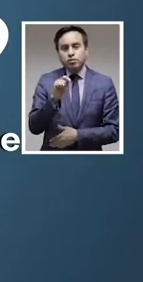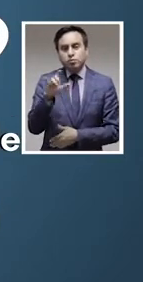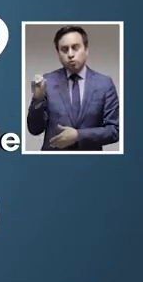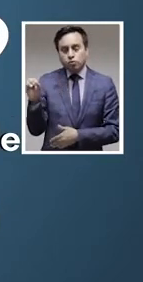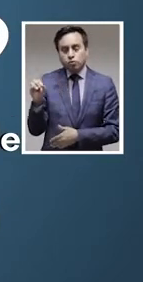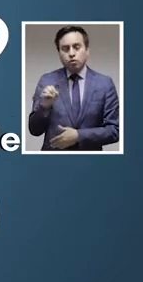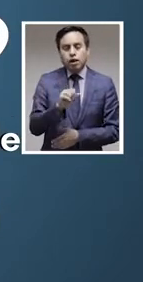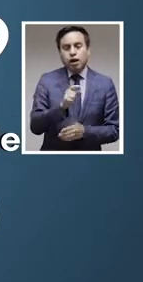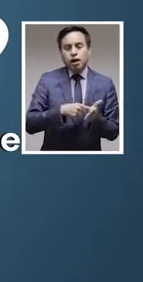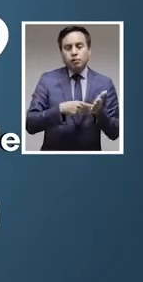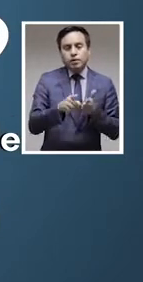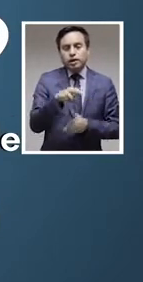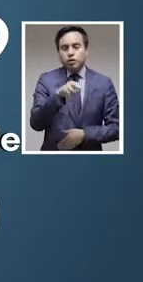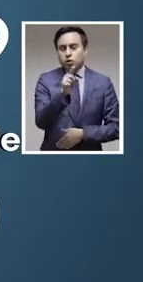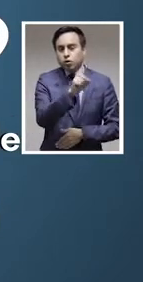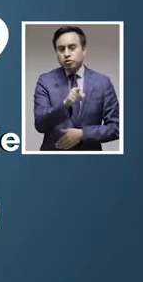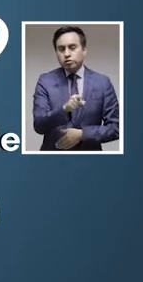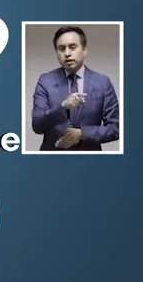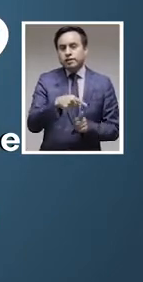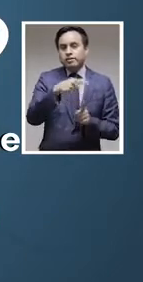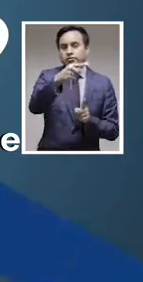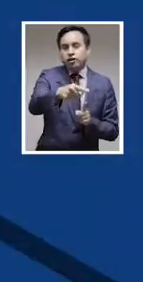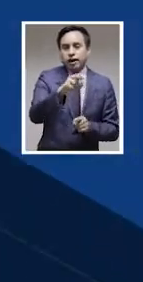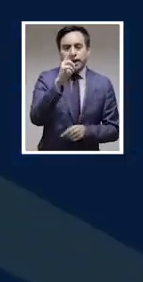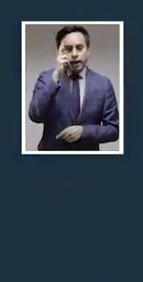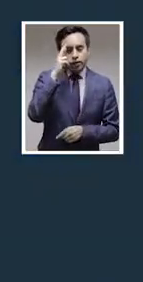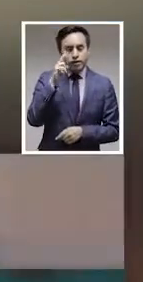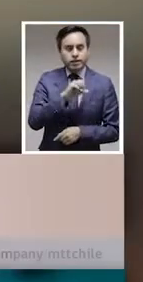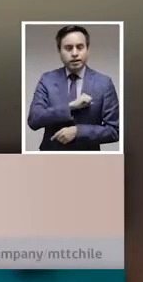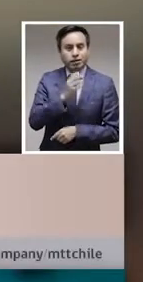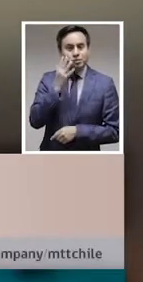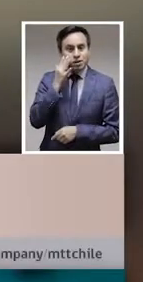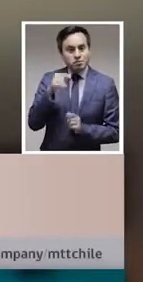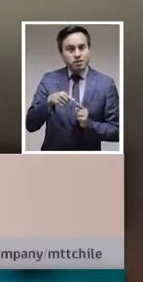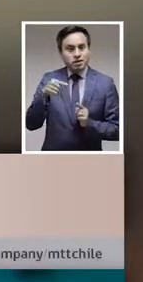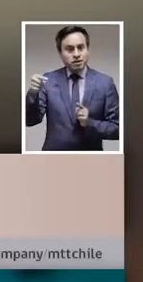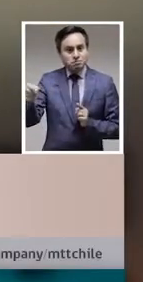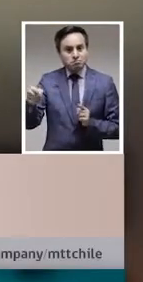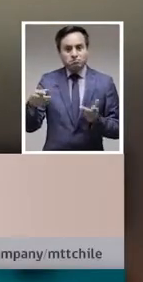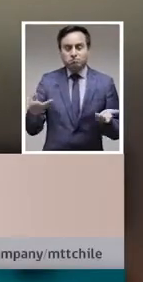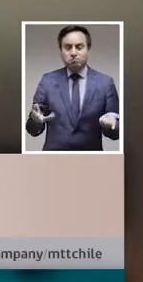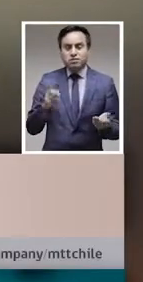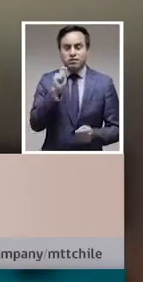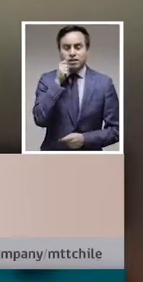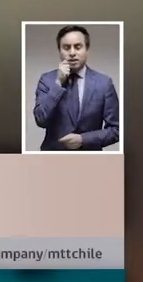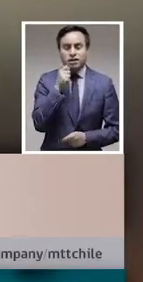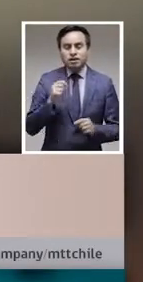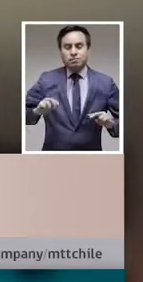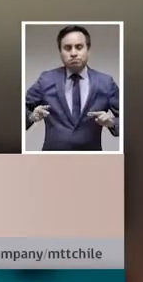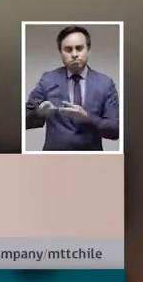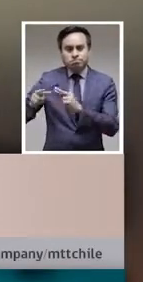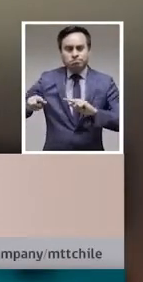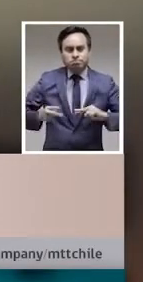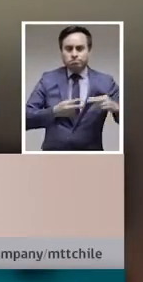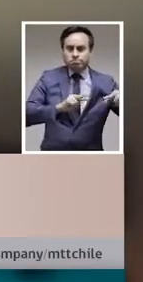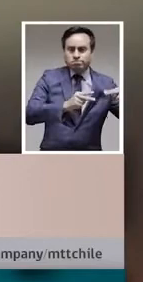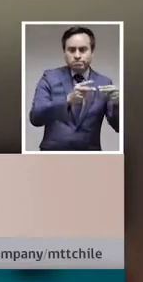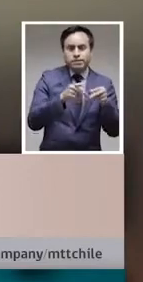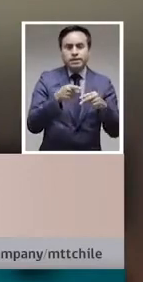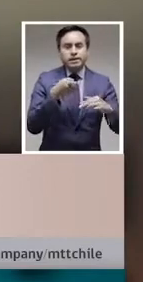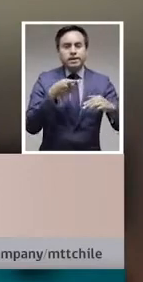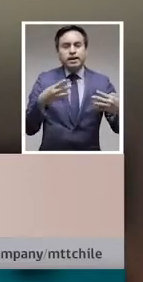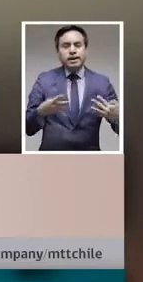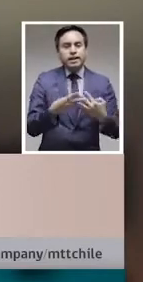Alameda NOS, con la extensión a Rancagua y Santiago Melipilla, se construye esta